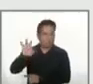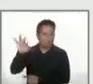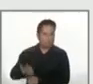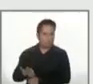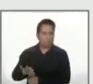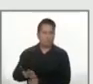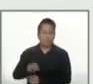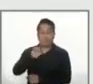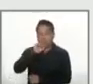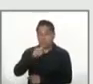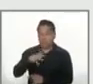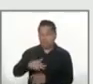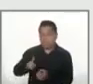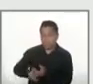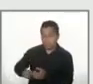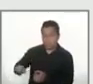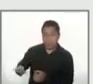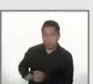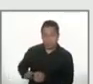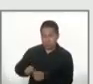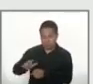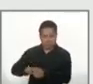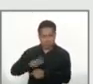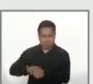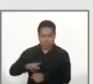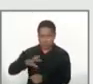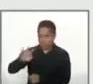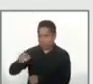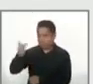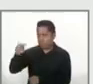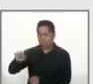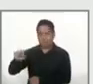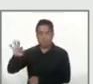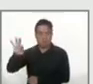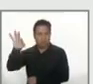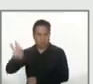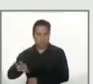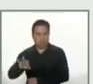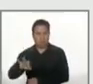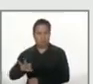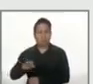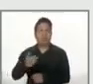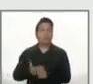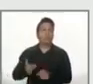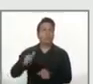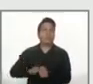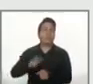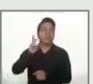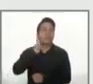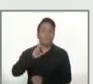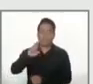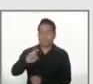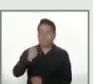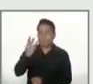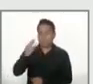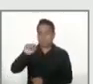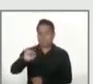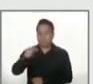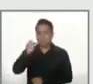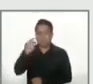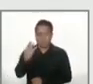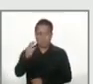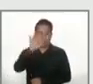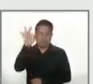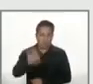26.4%, Unidades de IMSS Régimen Ordinario, 47.4%, Hospitales de Pemex,